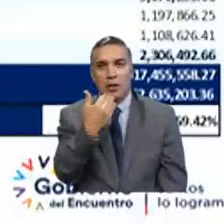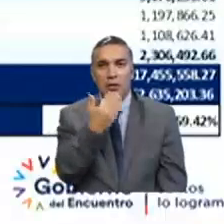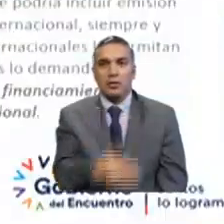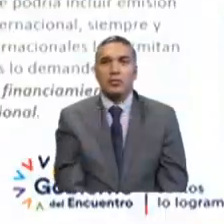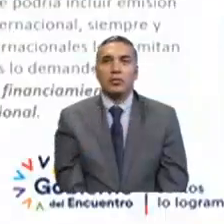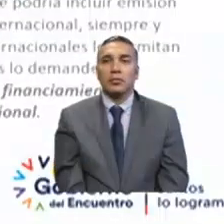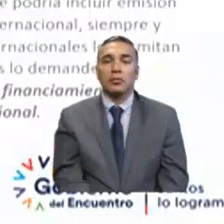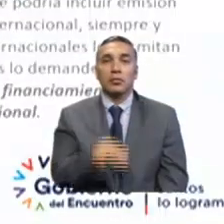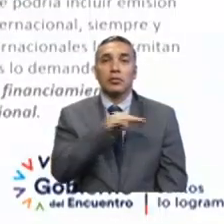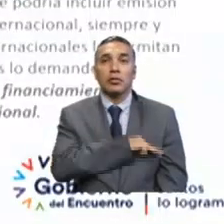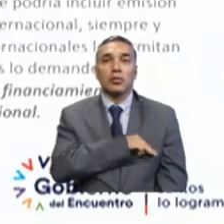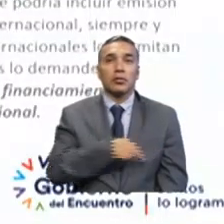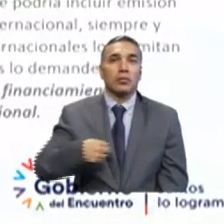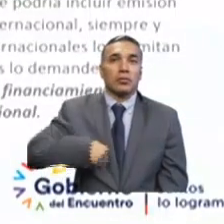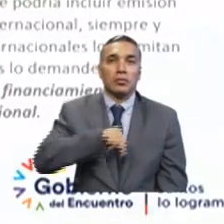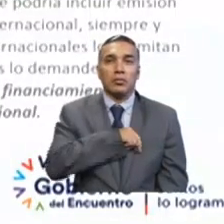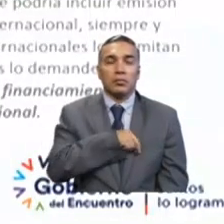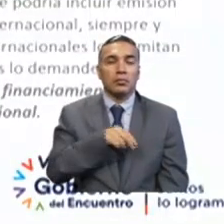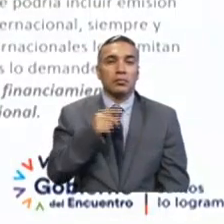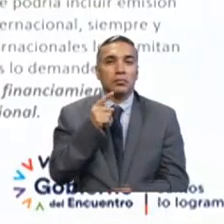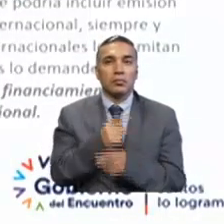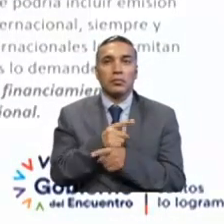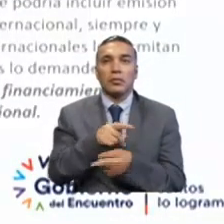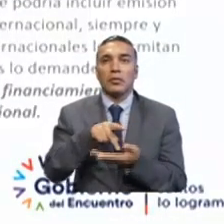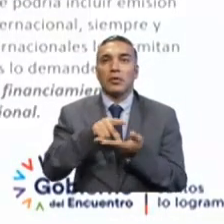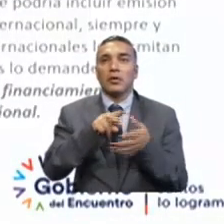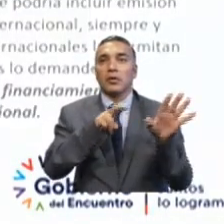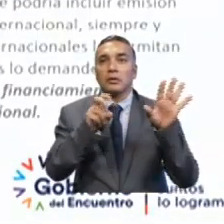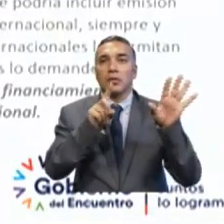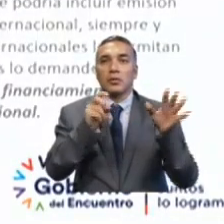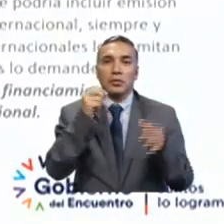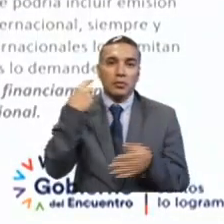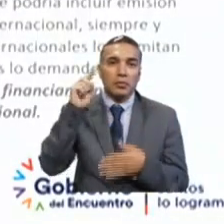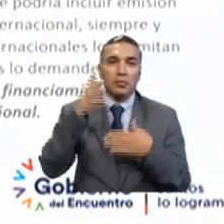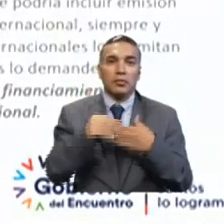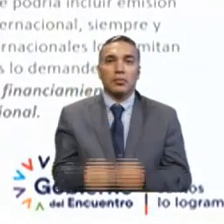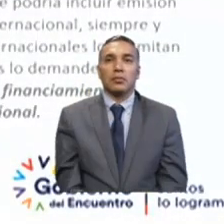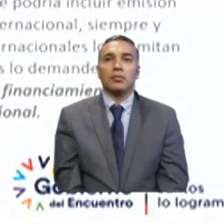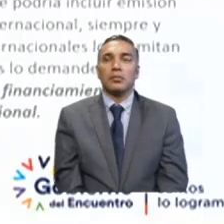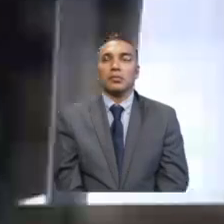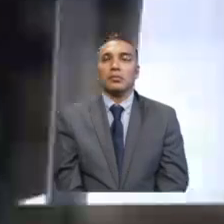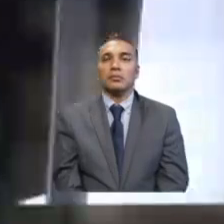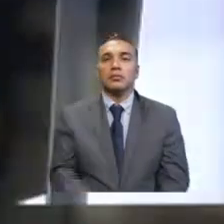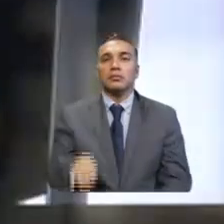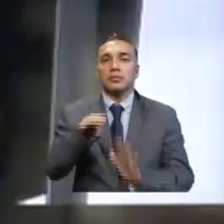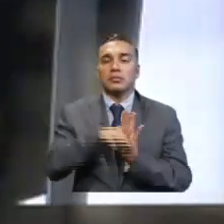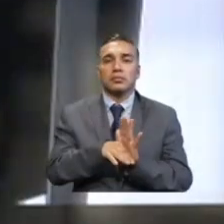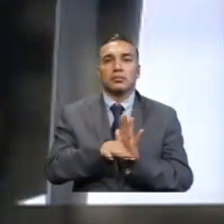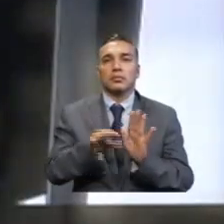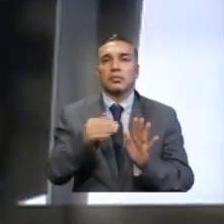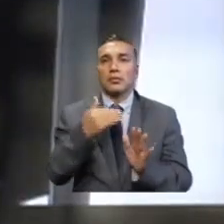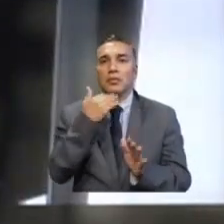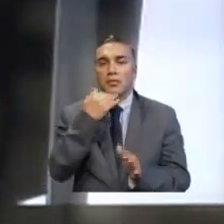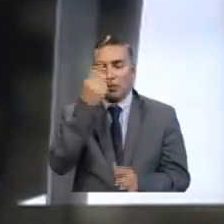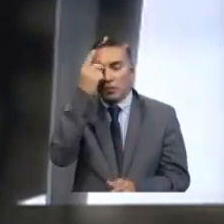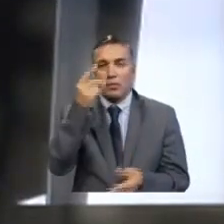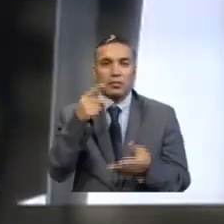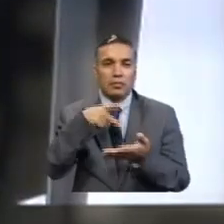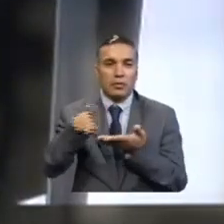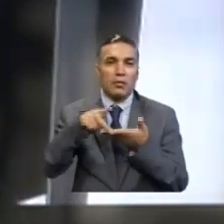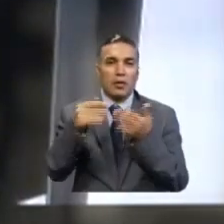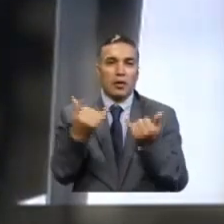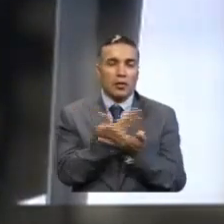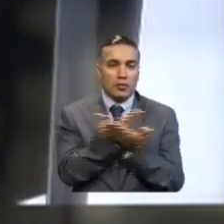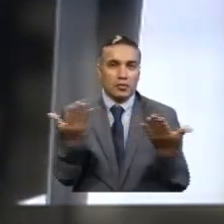GADs directamente, o a los del BEI, de cerca de 360 millones de dólares. Se han reducido obligaciones con proveedores de salud por 150